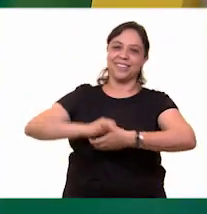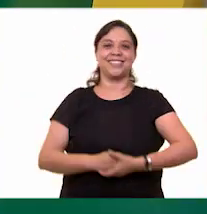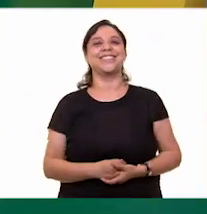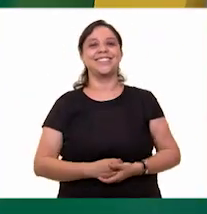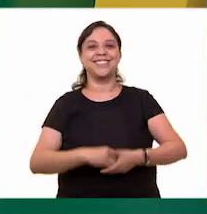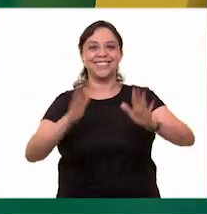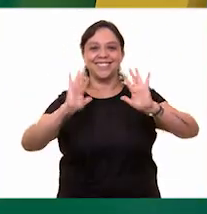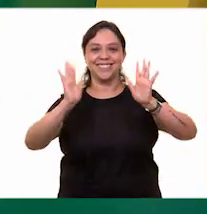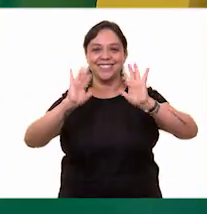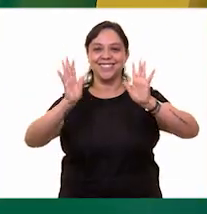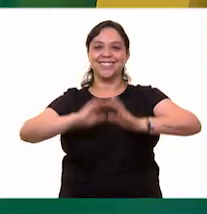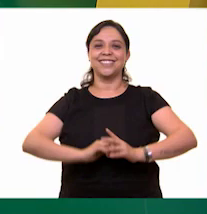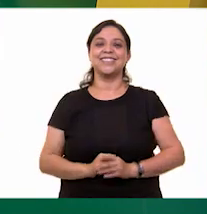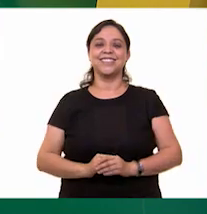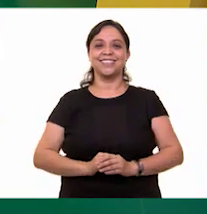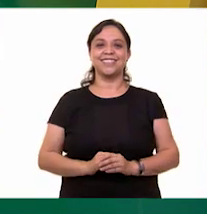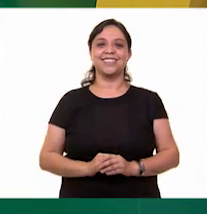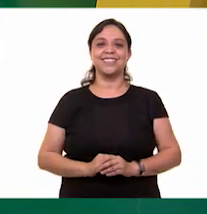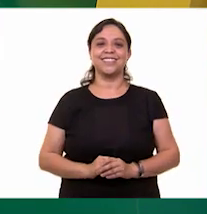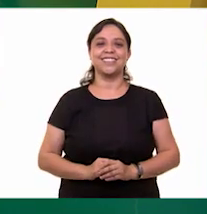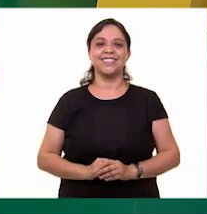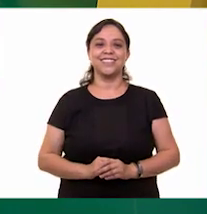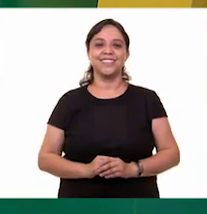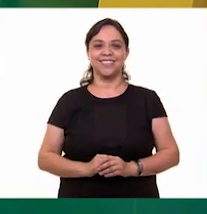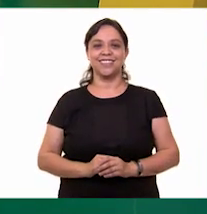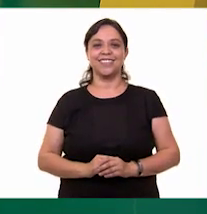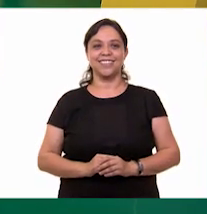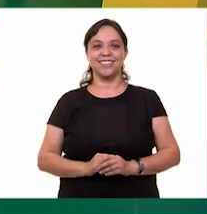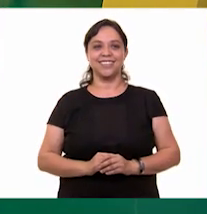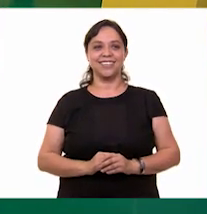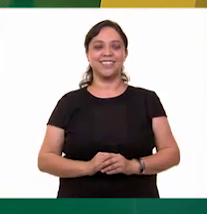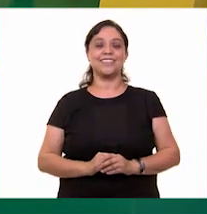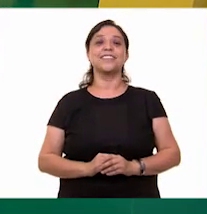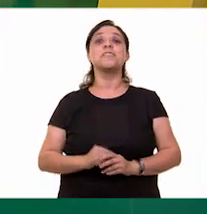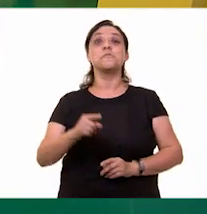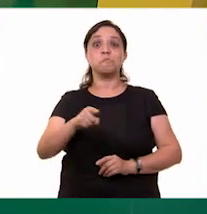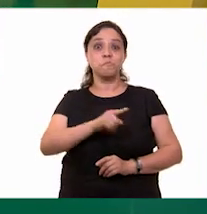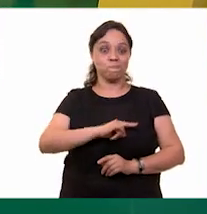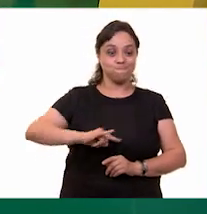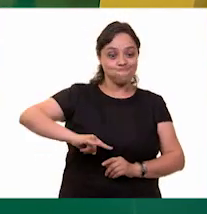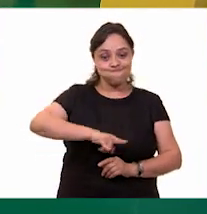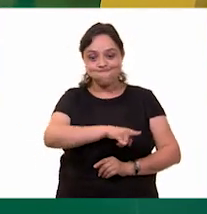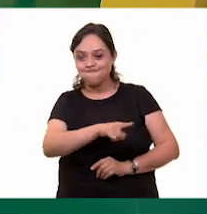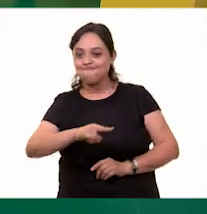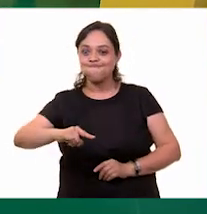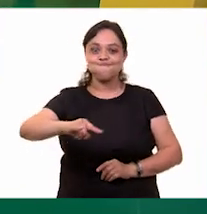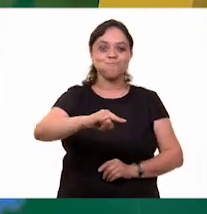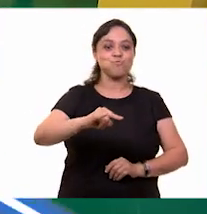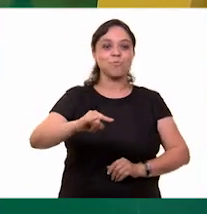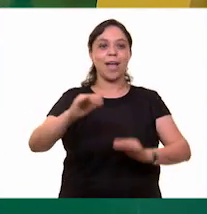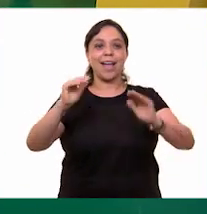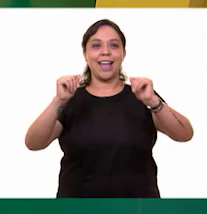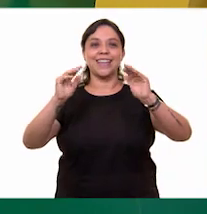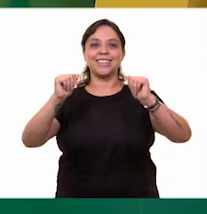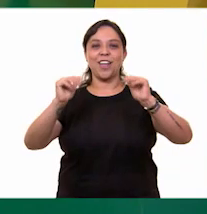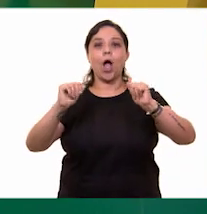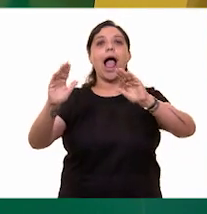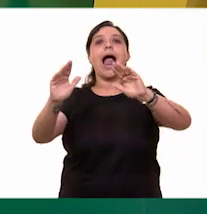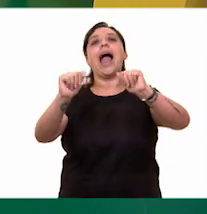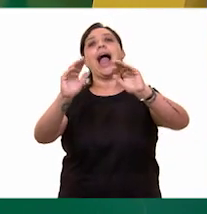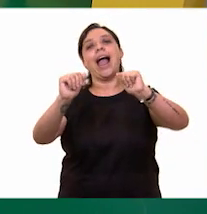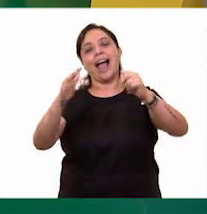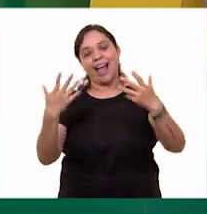¡Hasta adiós. Pronto! Mira. Adiós, ah, ahora que te decidió vaya bien. Dar una vuelta. ¡Adiós! Ah, es que se estaba despidiendo de